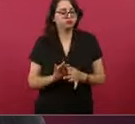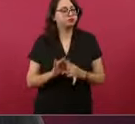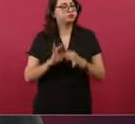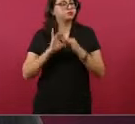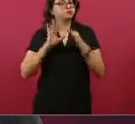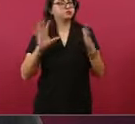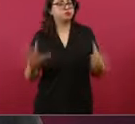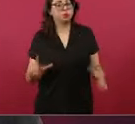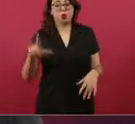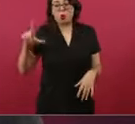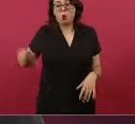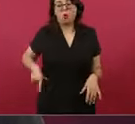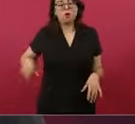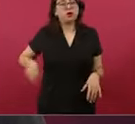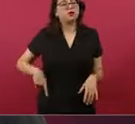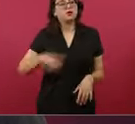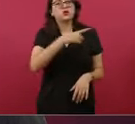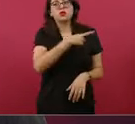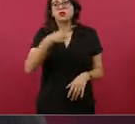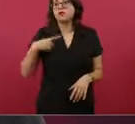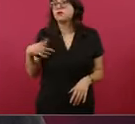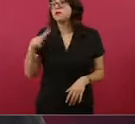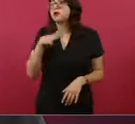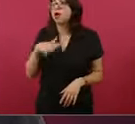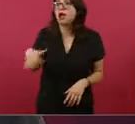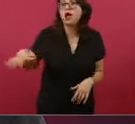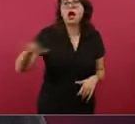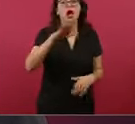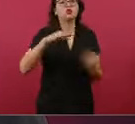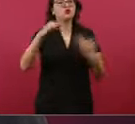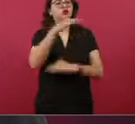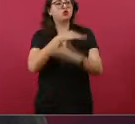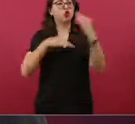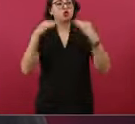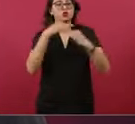represente a todos, a ricos y a pobres,